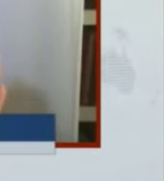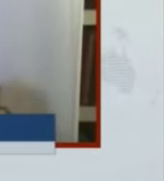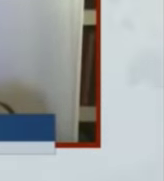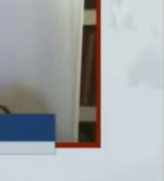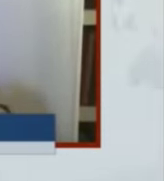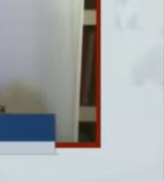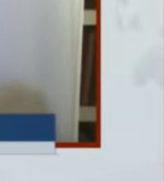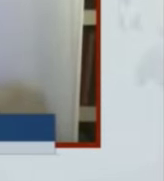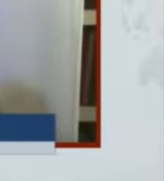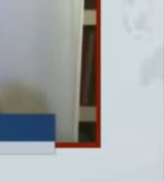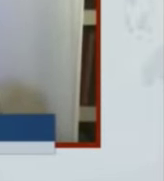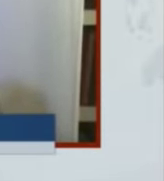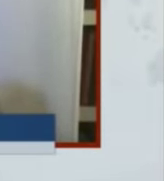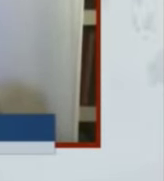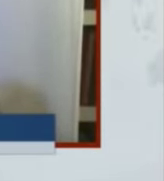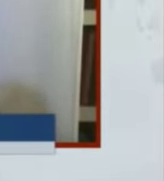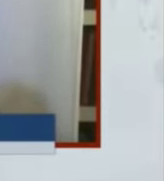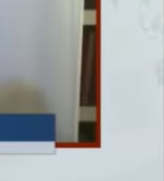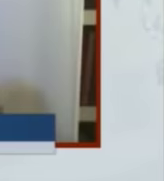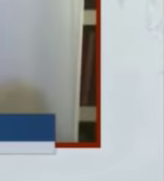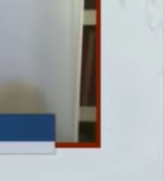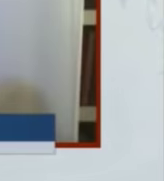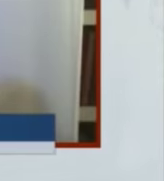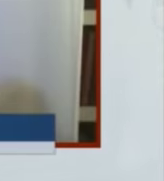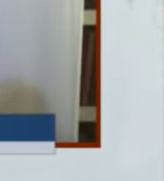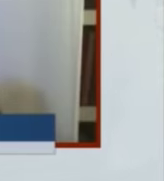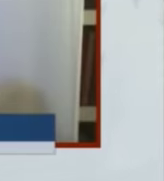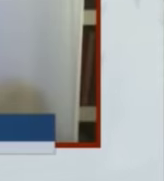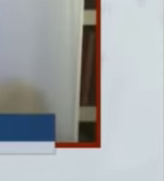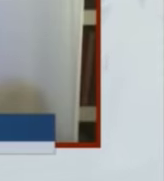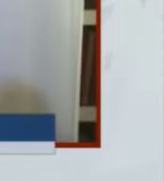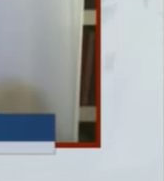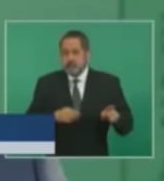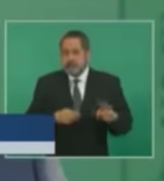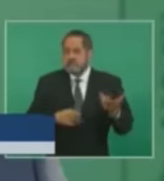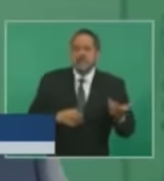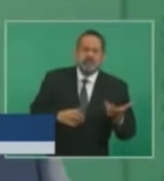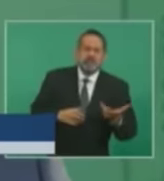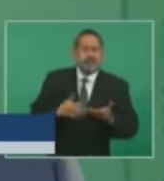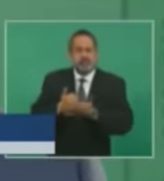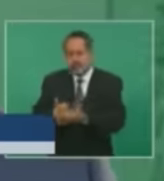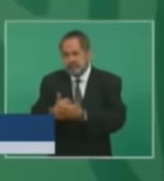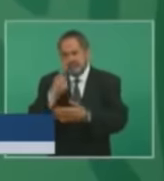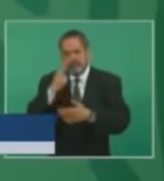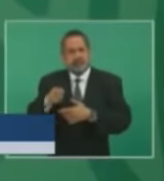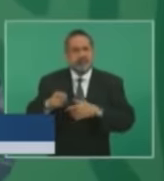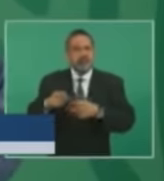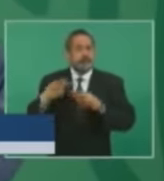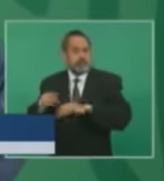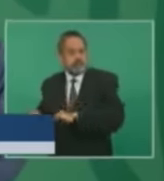también creo también, eso, pero creo que está mejor el control, ¿no? Es decir, por supuesto, y ahí es donde los particulares, que seguramente, primero